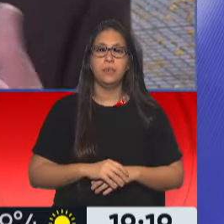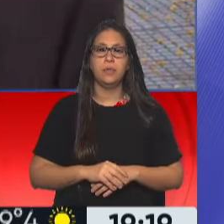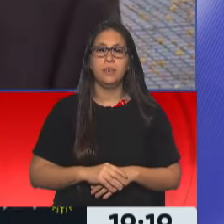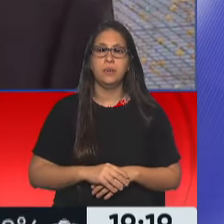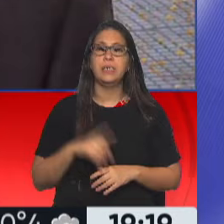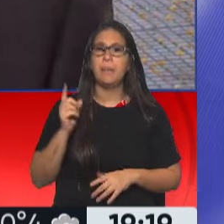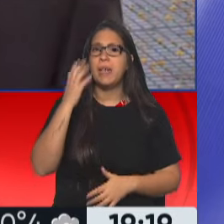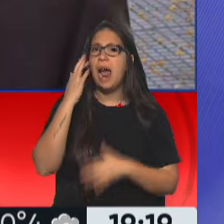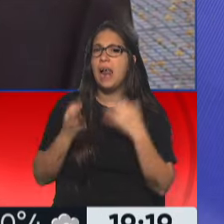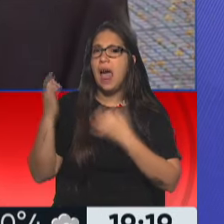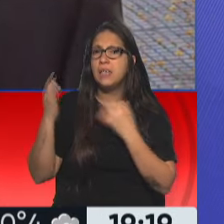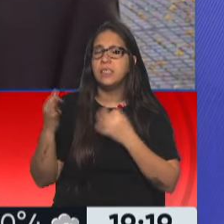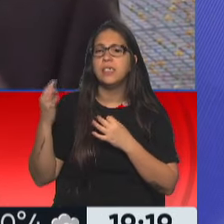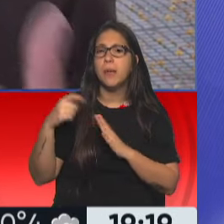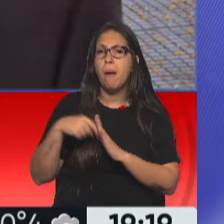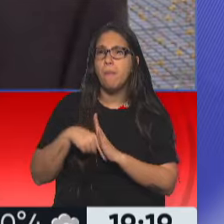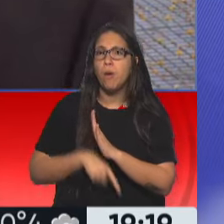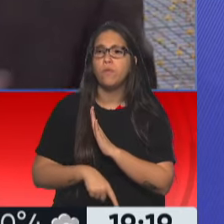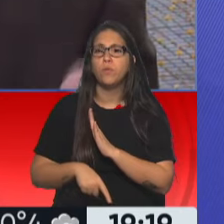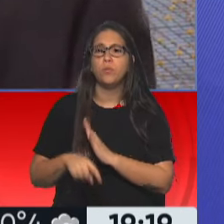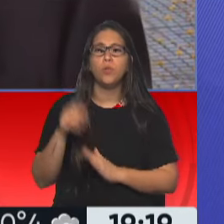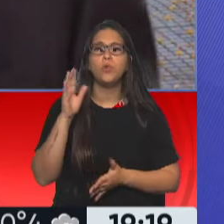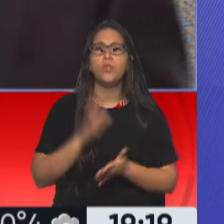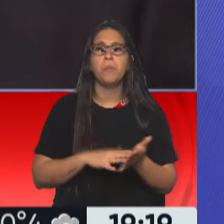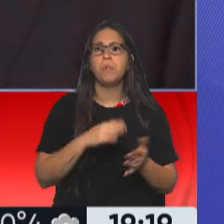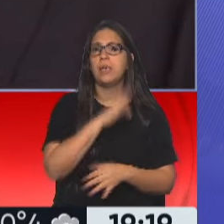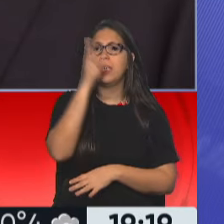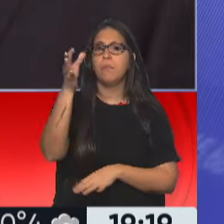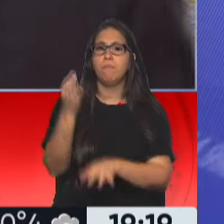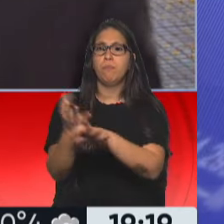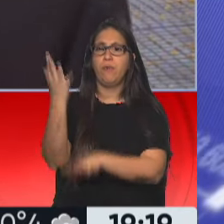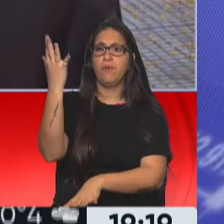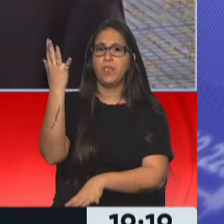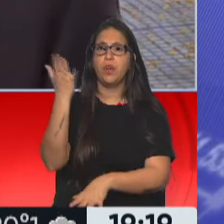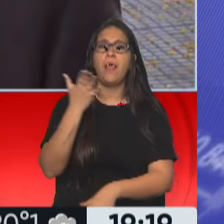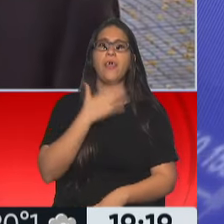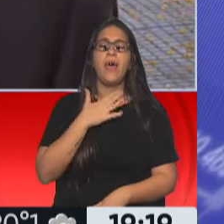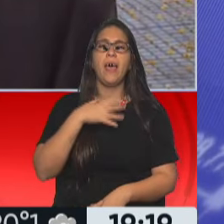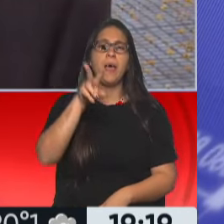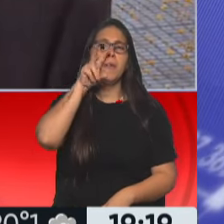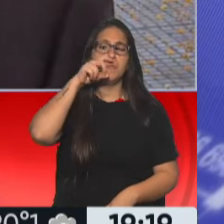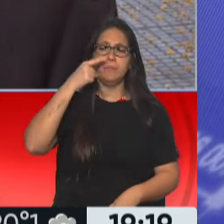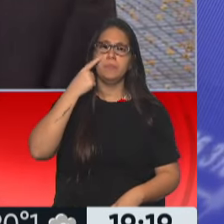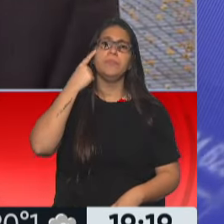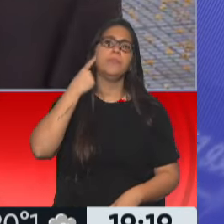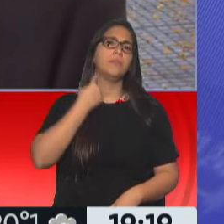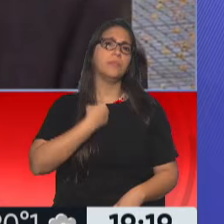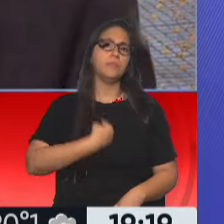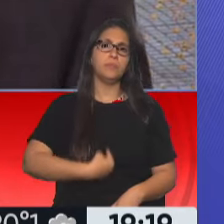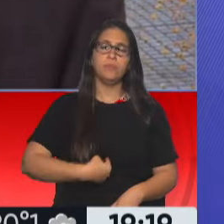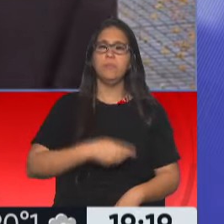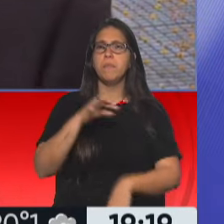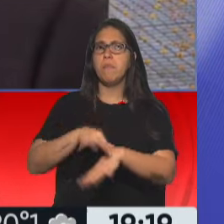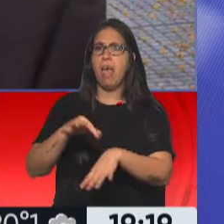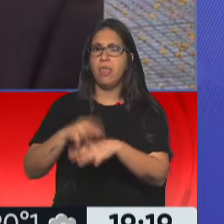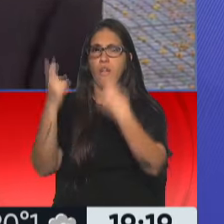mayor análisis podría ser a través de una consulta con un especialista en vías respiratorias, que es en las ciencias de la salud, que va a dar la